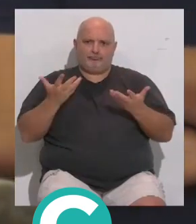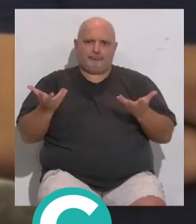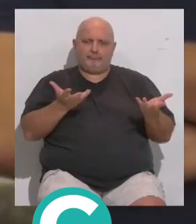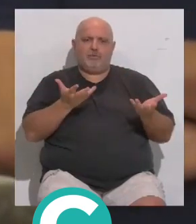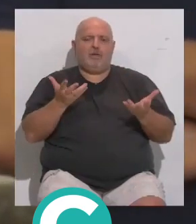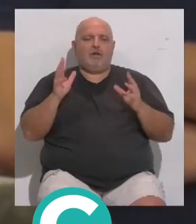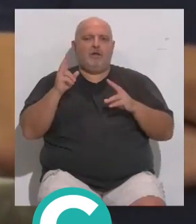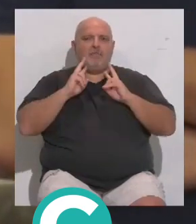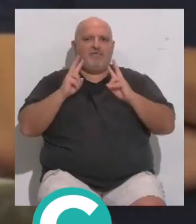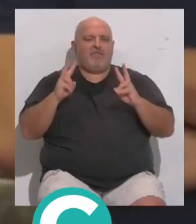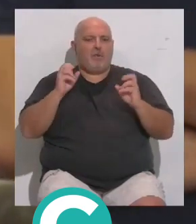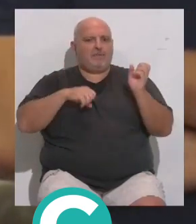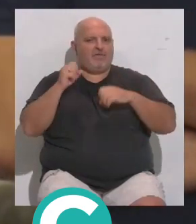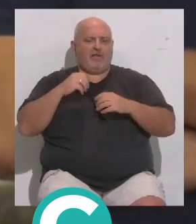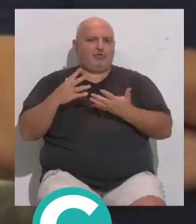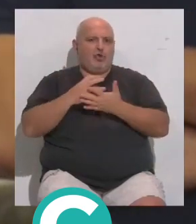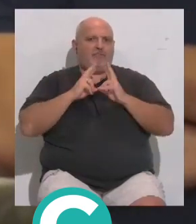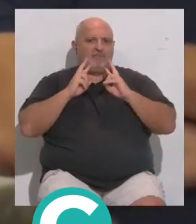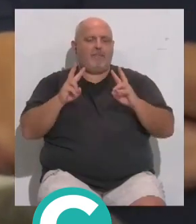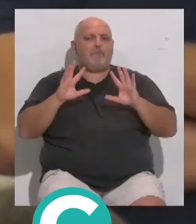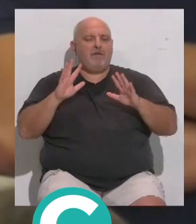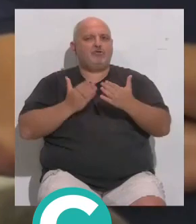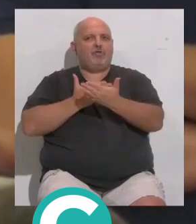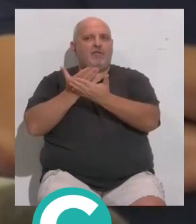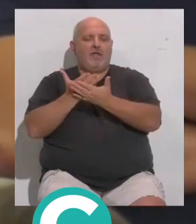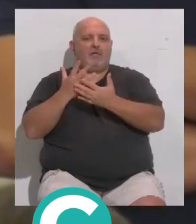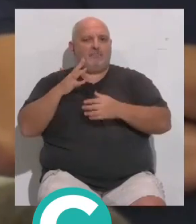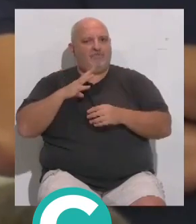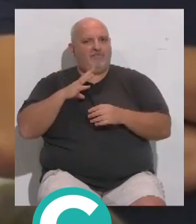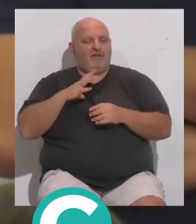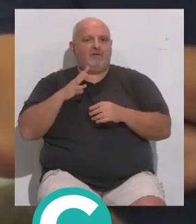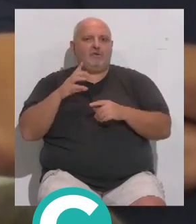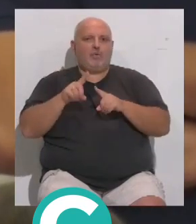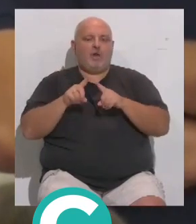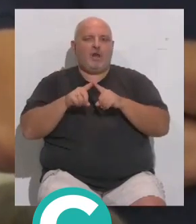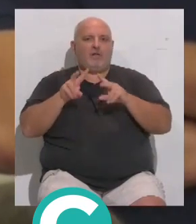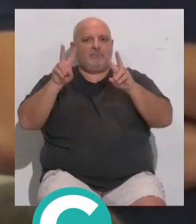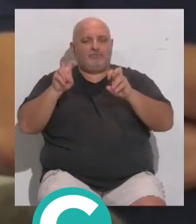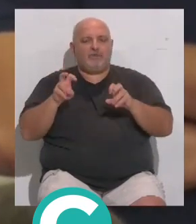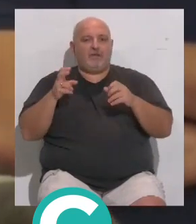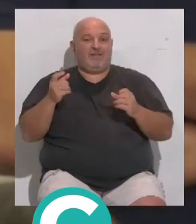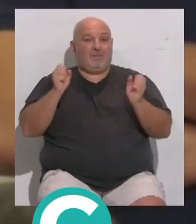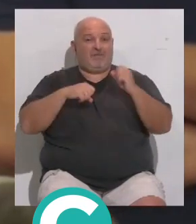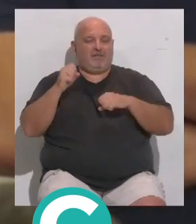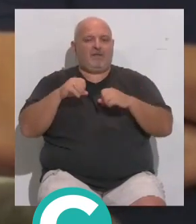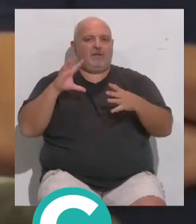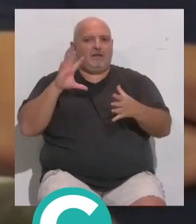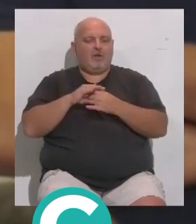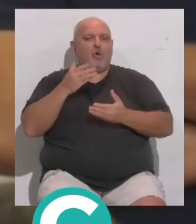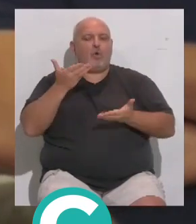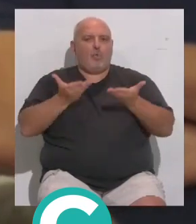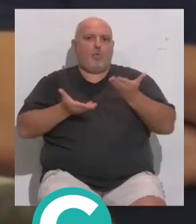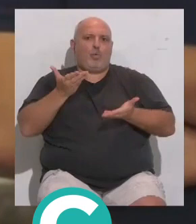que la competencia beneficia a todos, pero lo que sí solicitamos es que, por favor, se tenga en cuenta que esta competencia tiene que ser